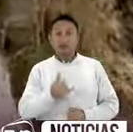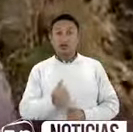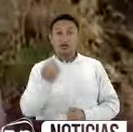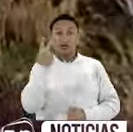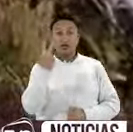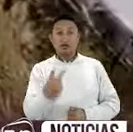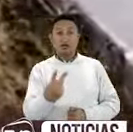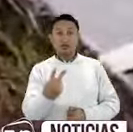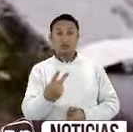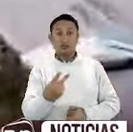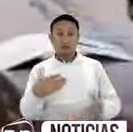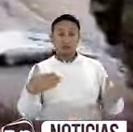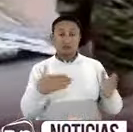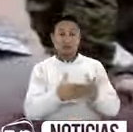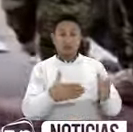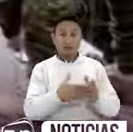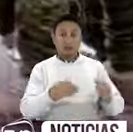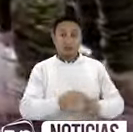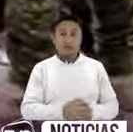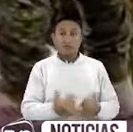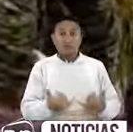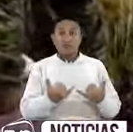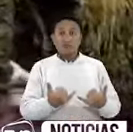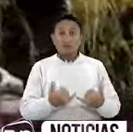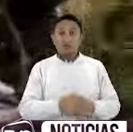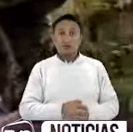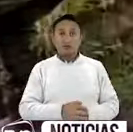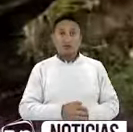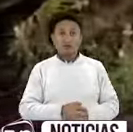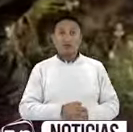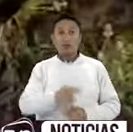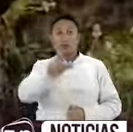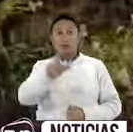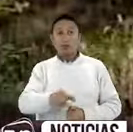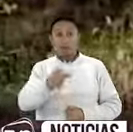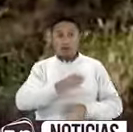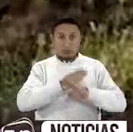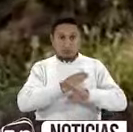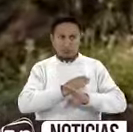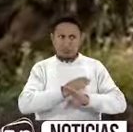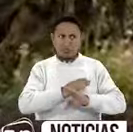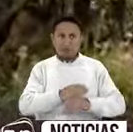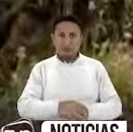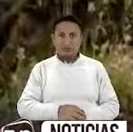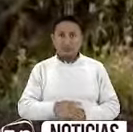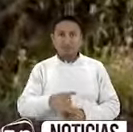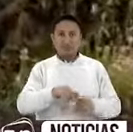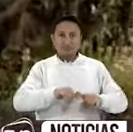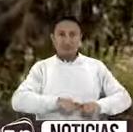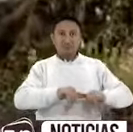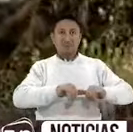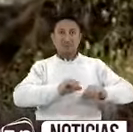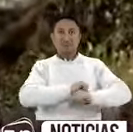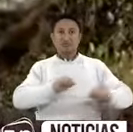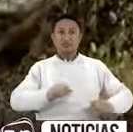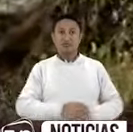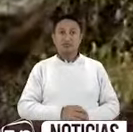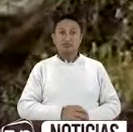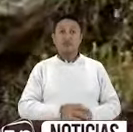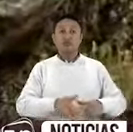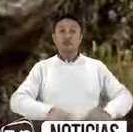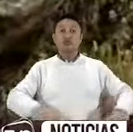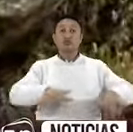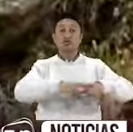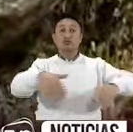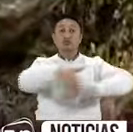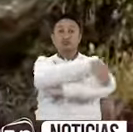los que son limitados en el tránsito. Esta vez no existió resistencia por parte de los moradores y se continuará con el objetivo de que la zona de frontera